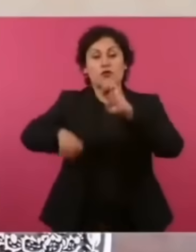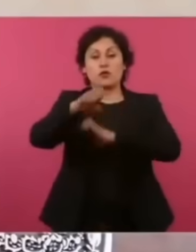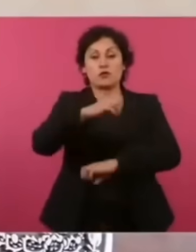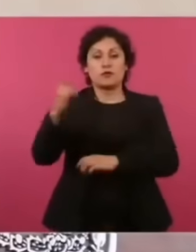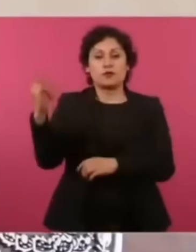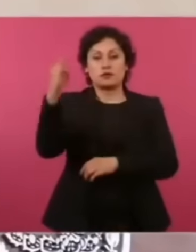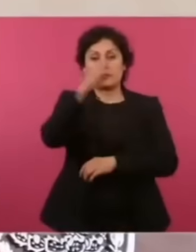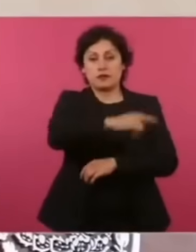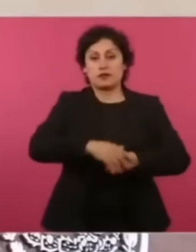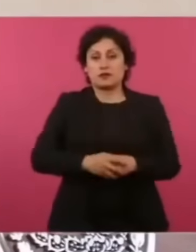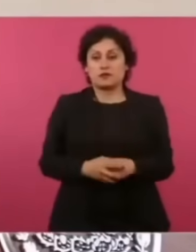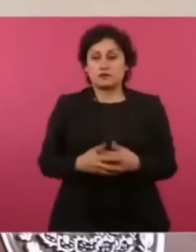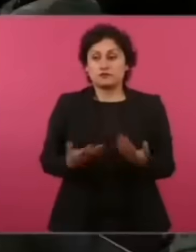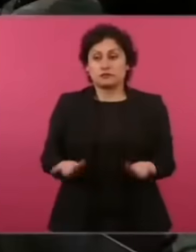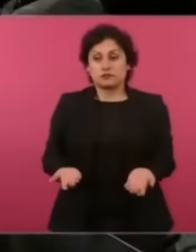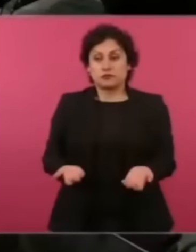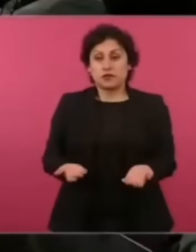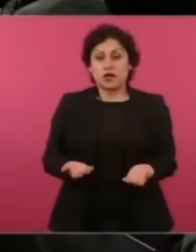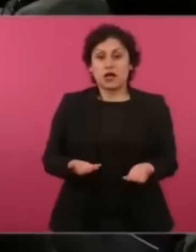con tu pregunta.